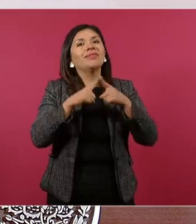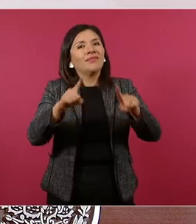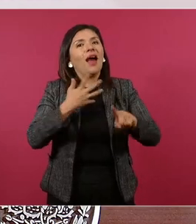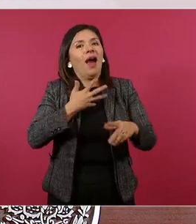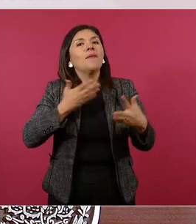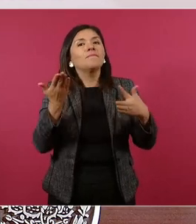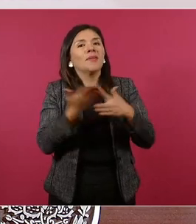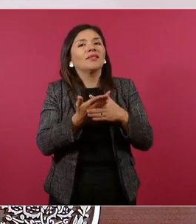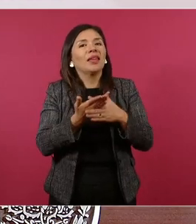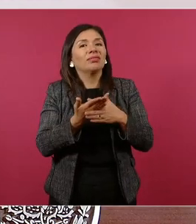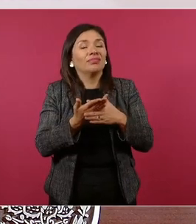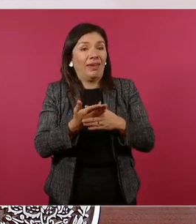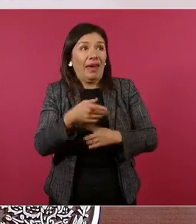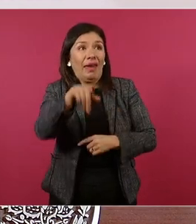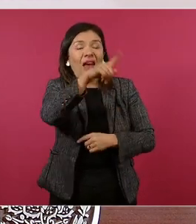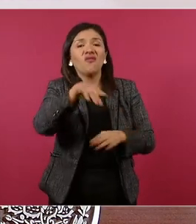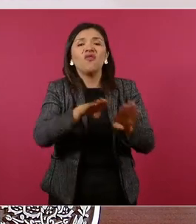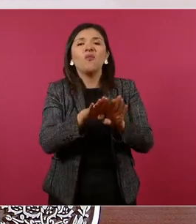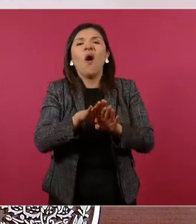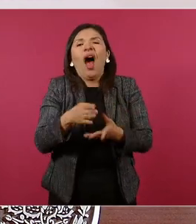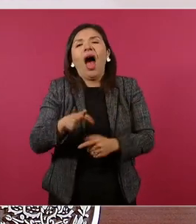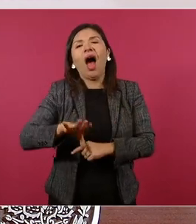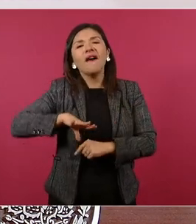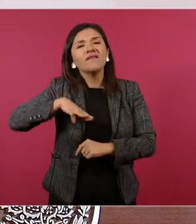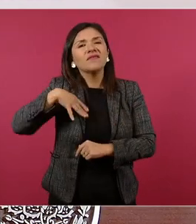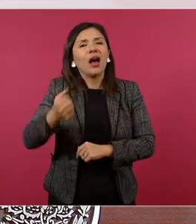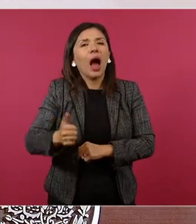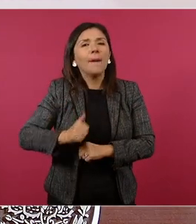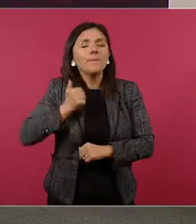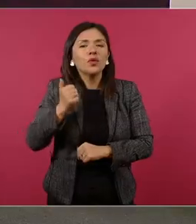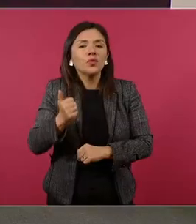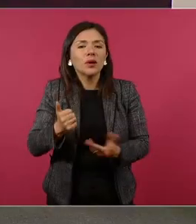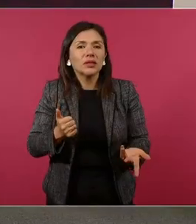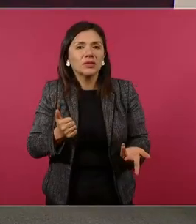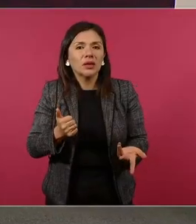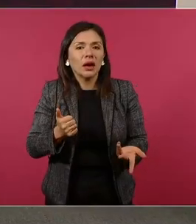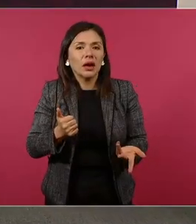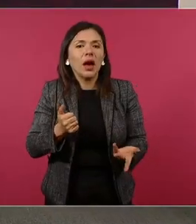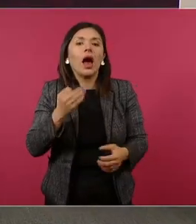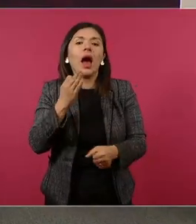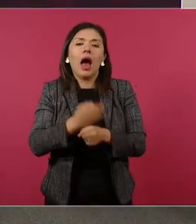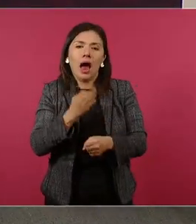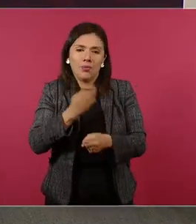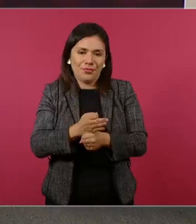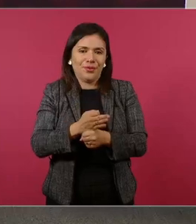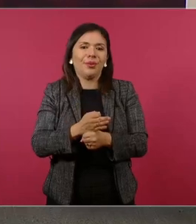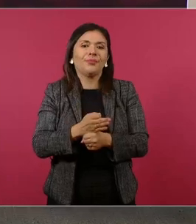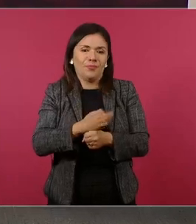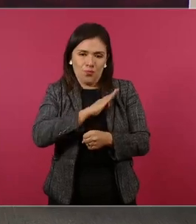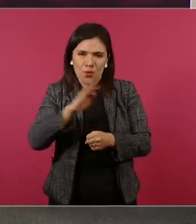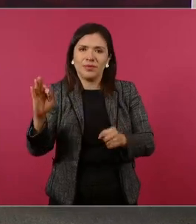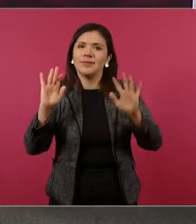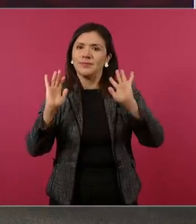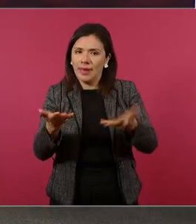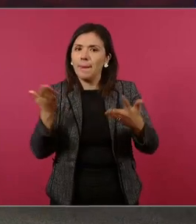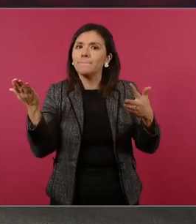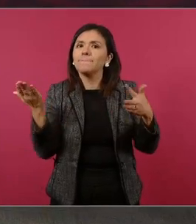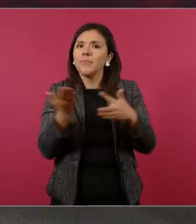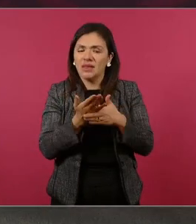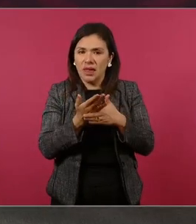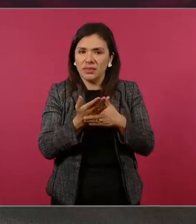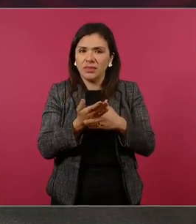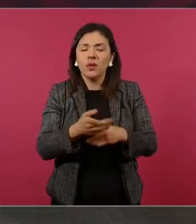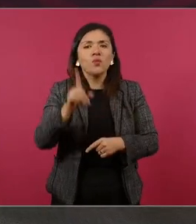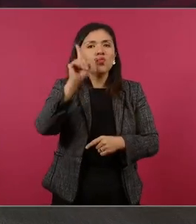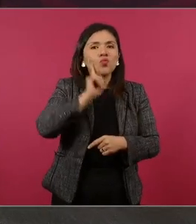Entonces se aprovecha también para que mitad mujeres